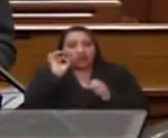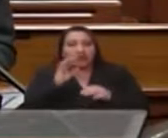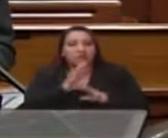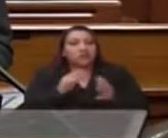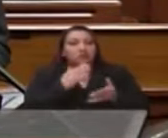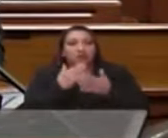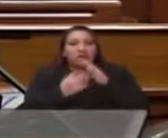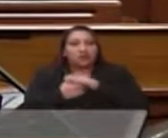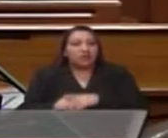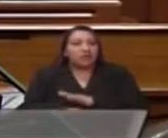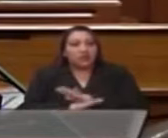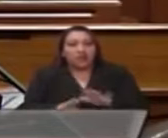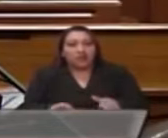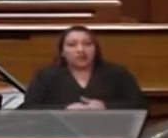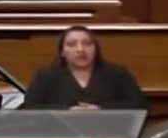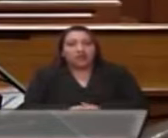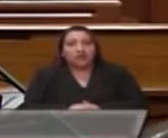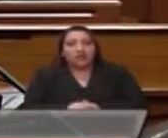discriminación.